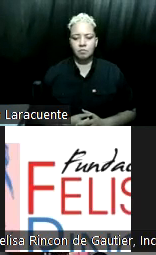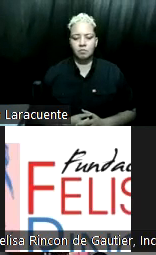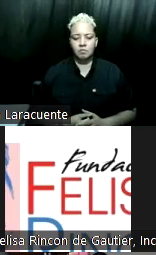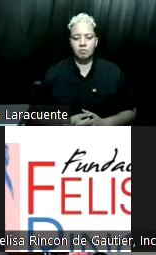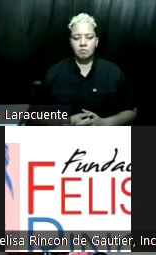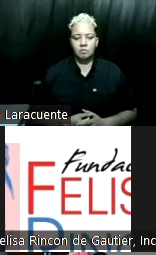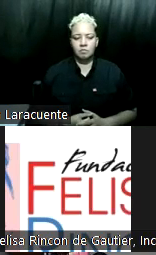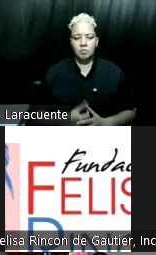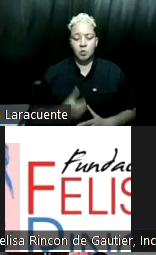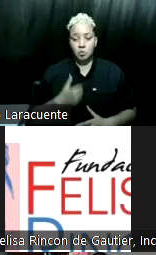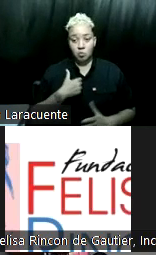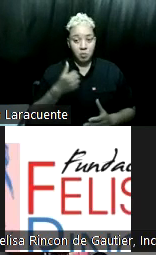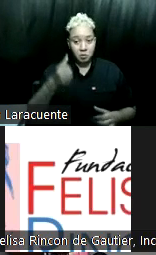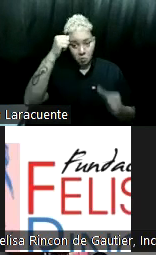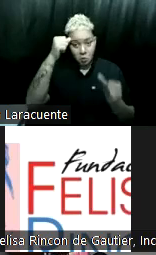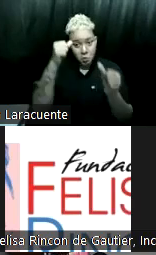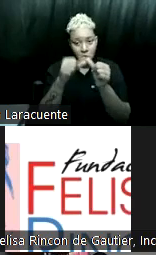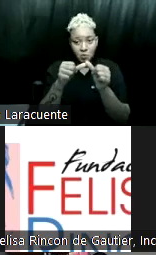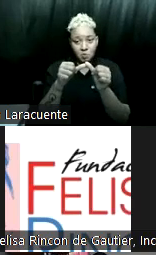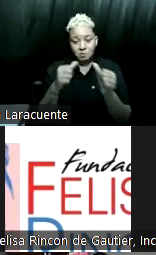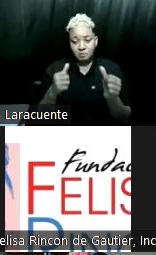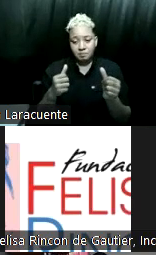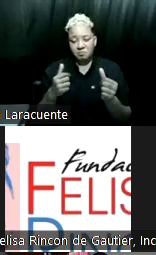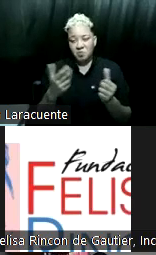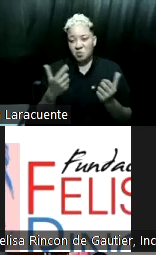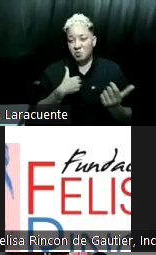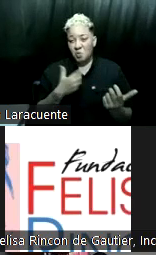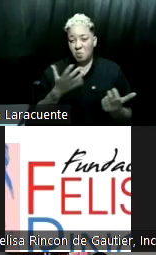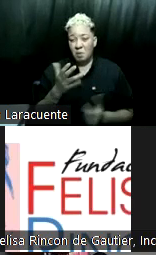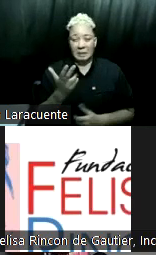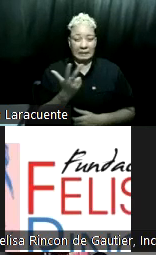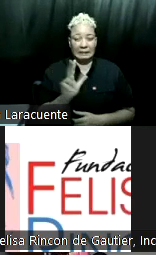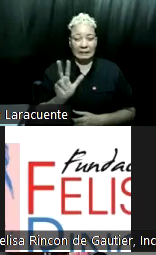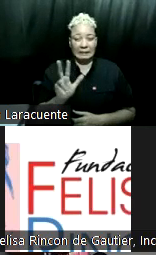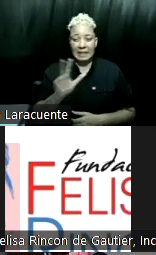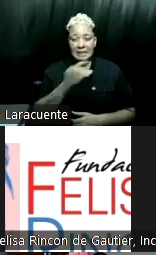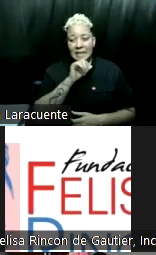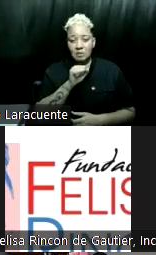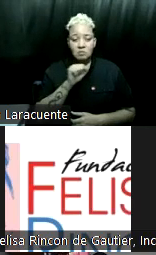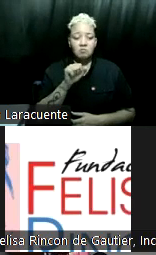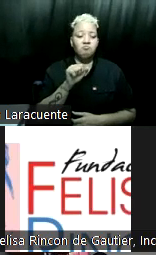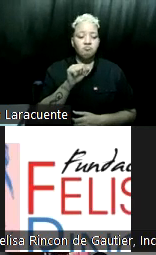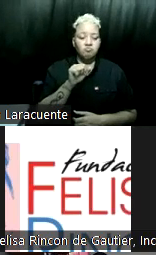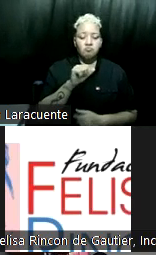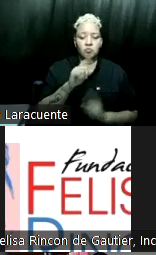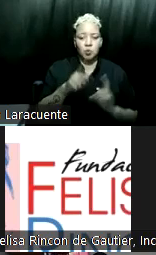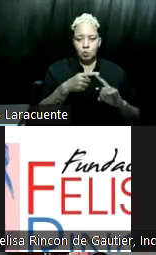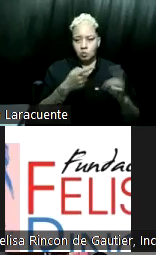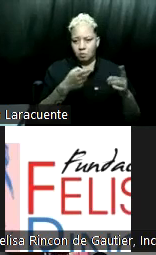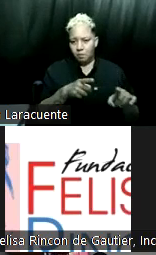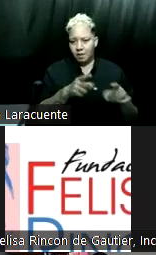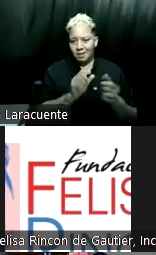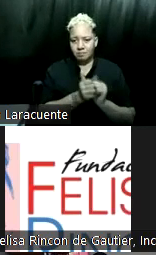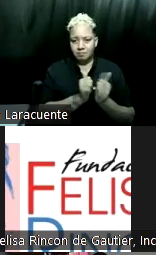no lo recuerdo, ¿verdad? Yo tendría 3 años cuando ocurre ese